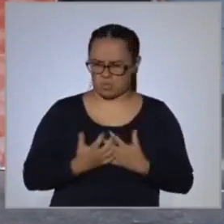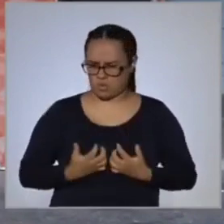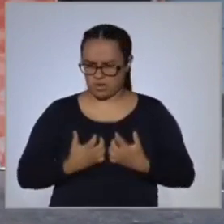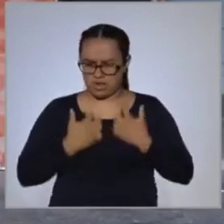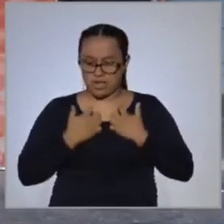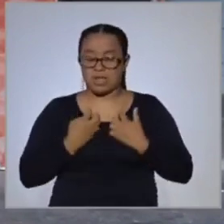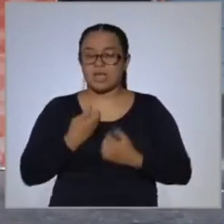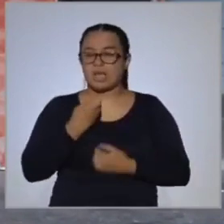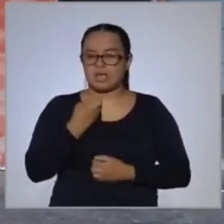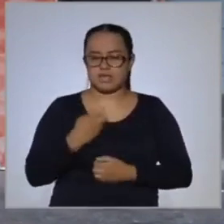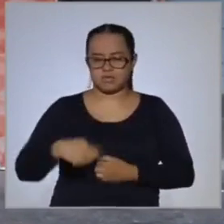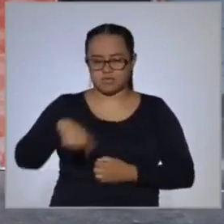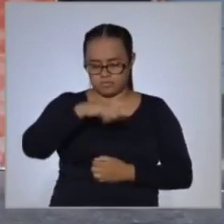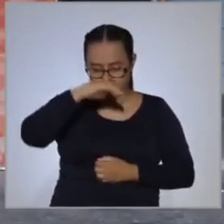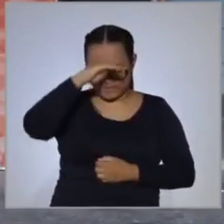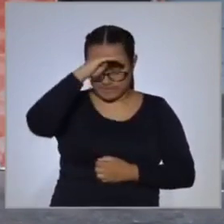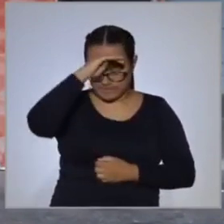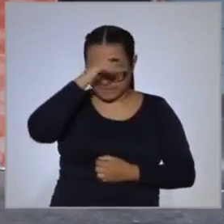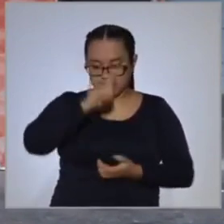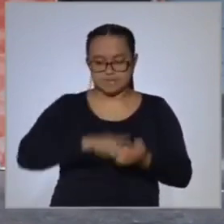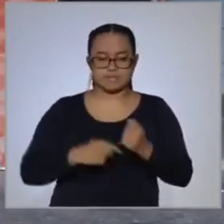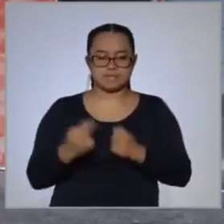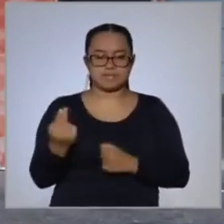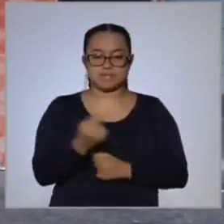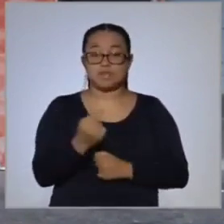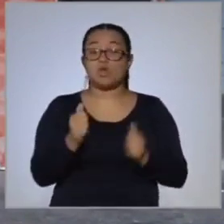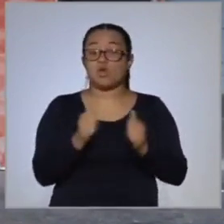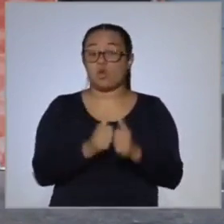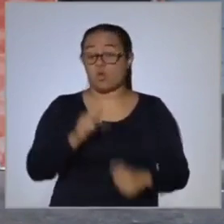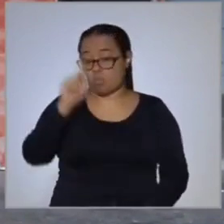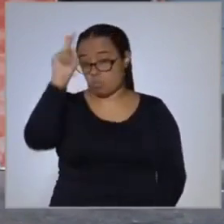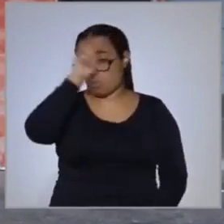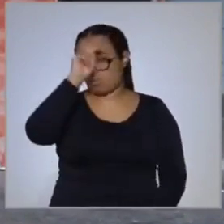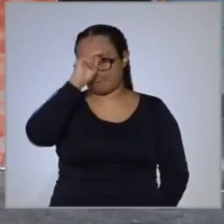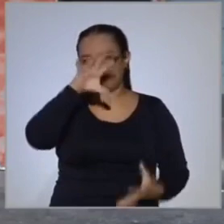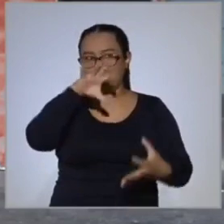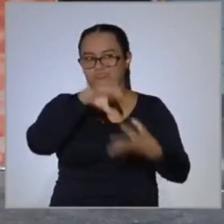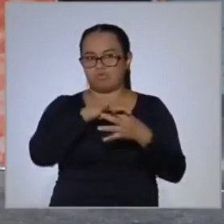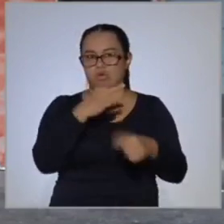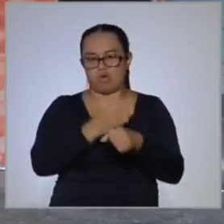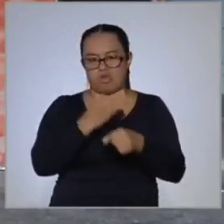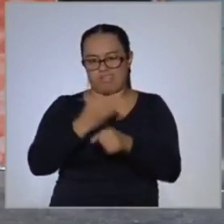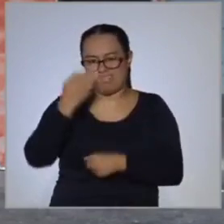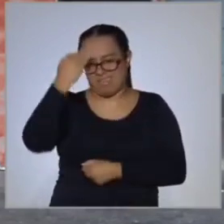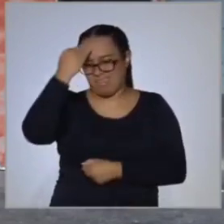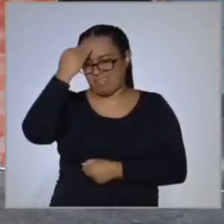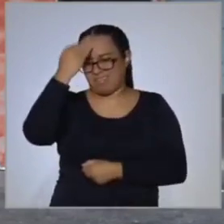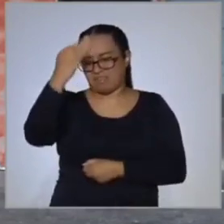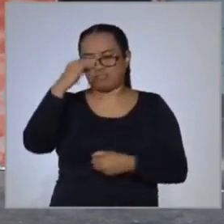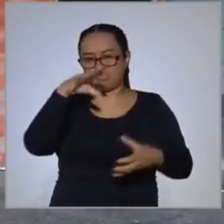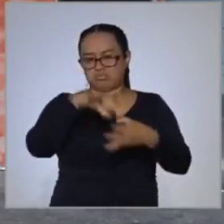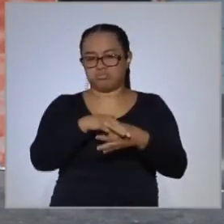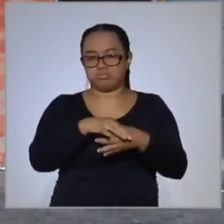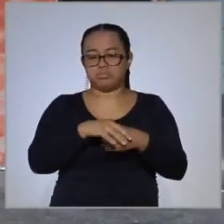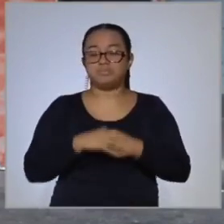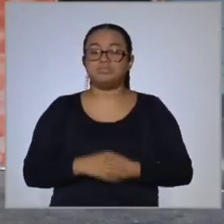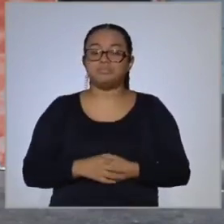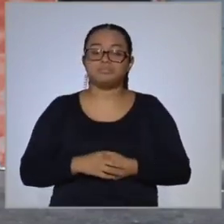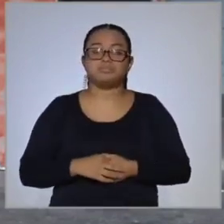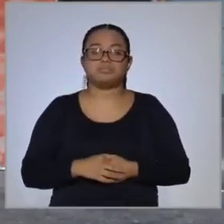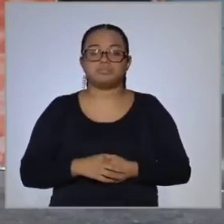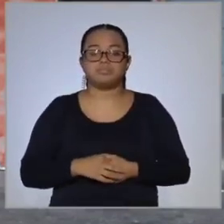una reflexión necesaria, prudente, pertinente, sobre el